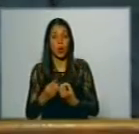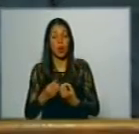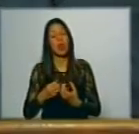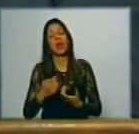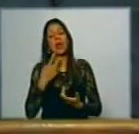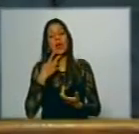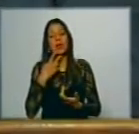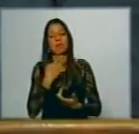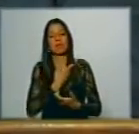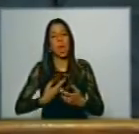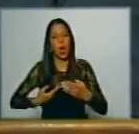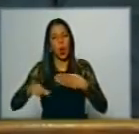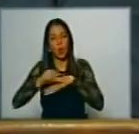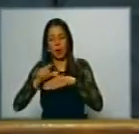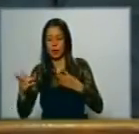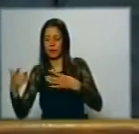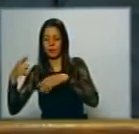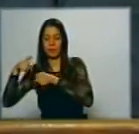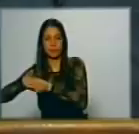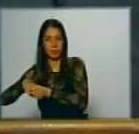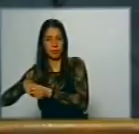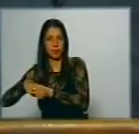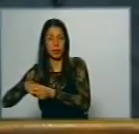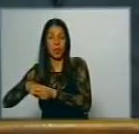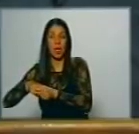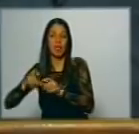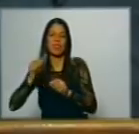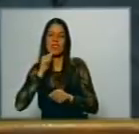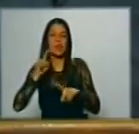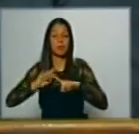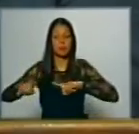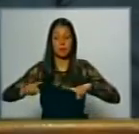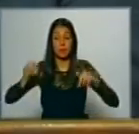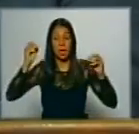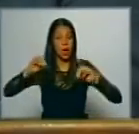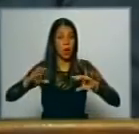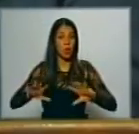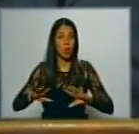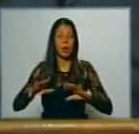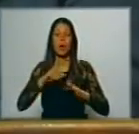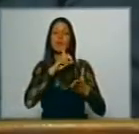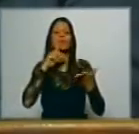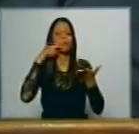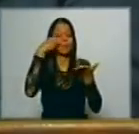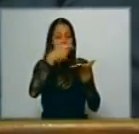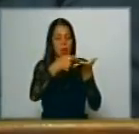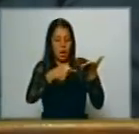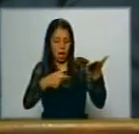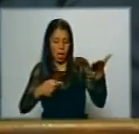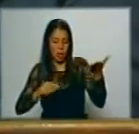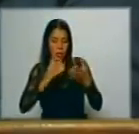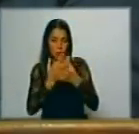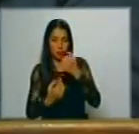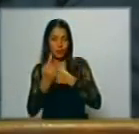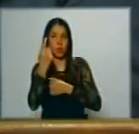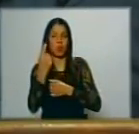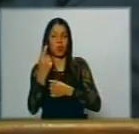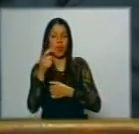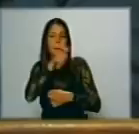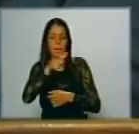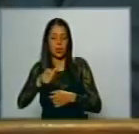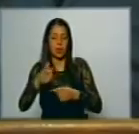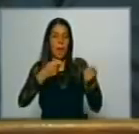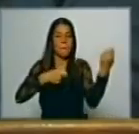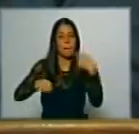Estado estarán coordinados por el Registro Único de Personas que Desarrollan Actividades